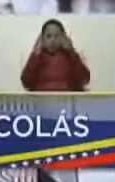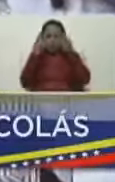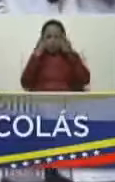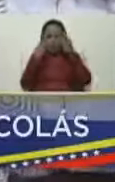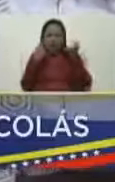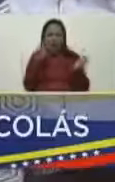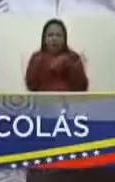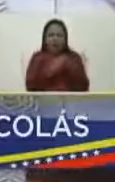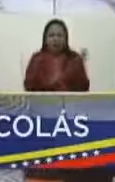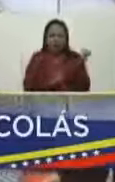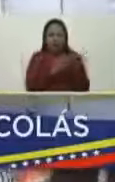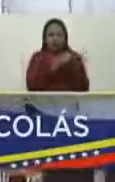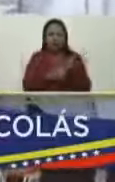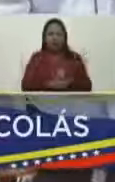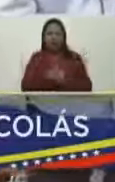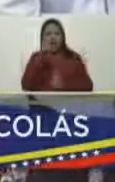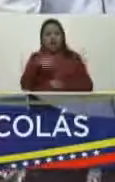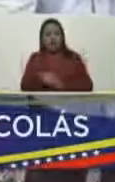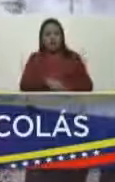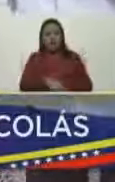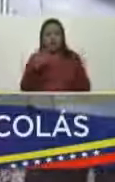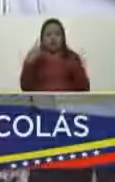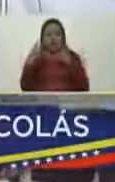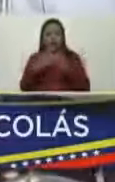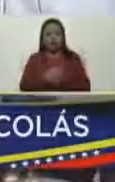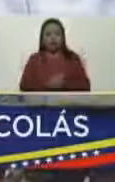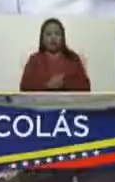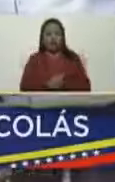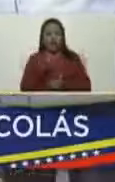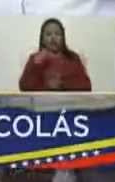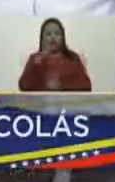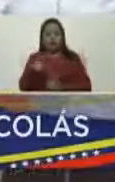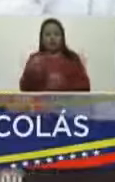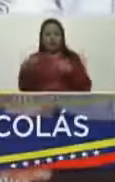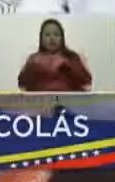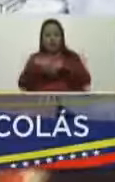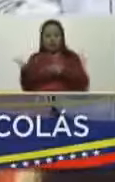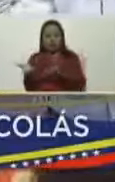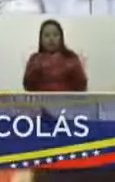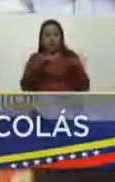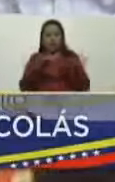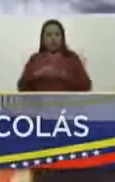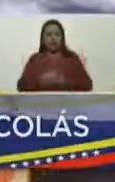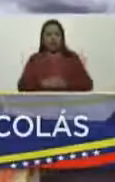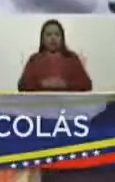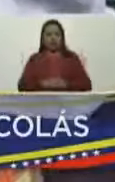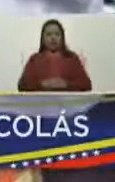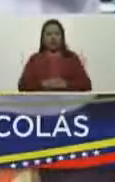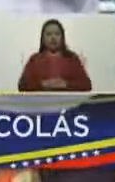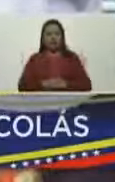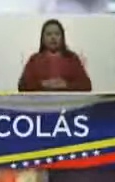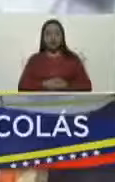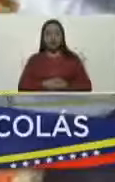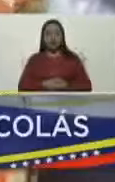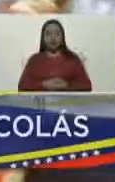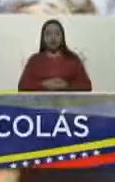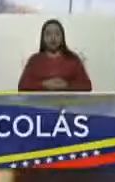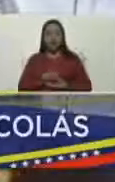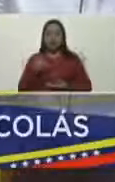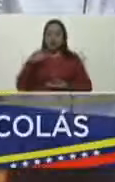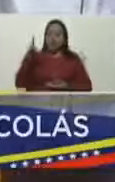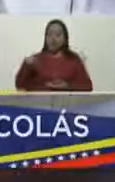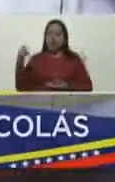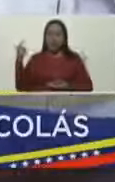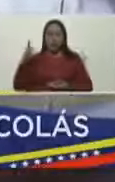Vitol, Testa Ridery, que también tiene un convenio, entiendo, con ustedes. Y está Vitol, que... ¿Verdad? Yo me vine un